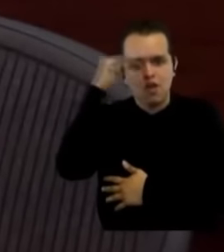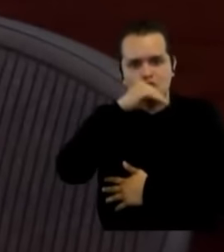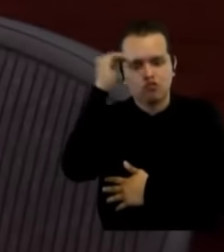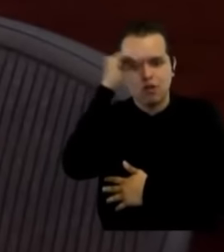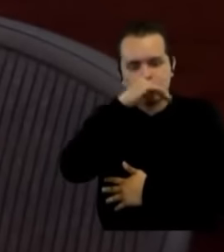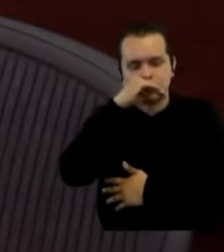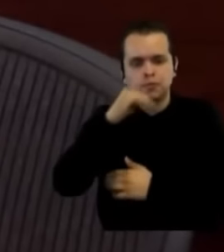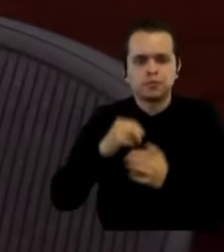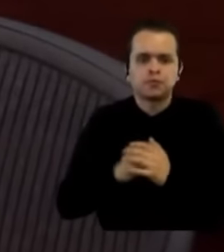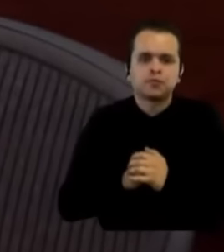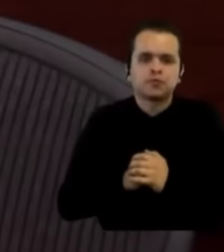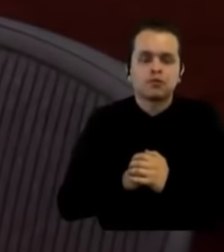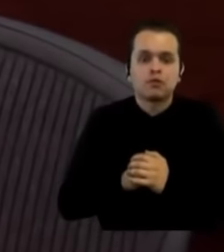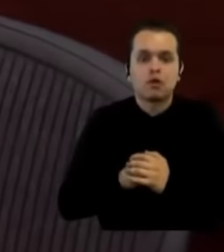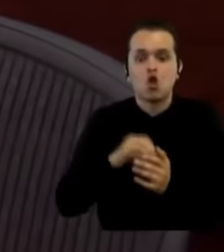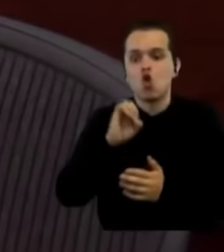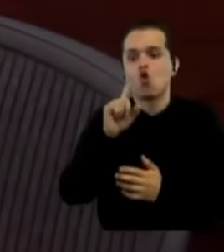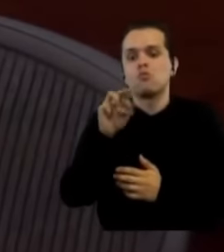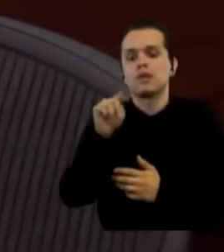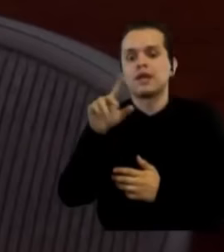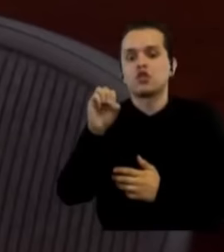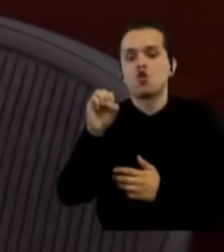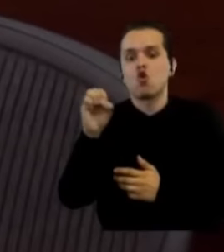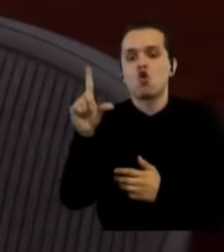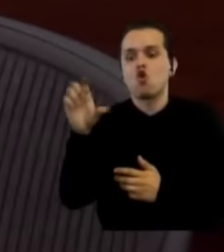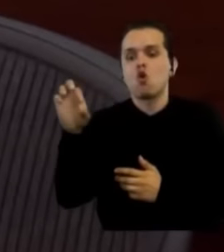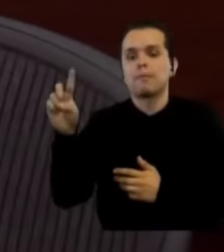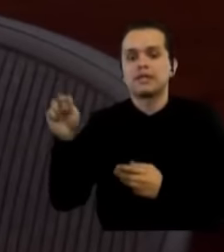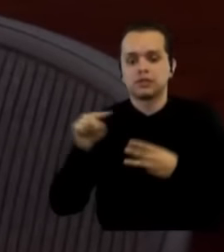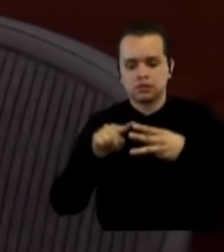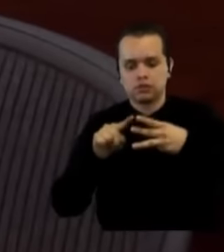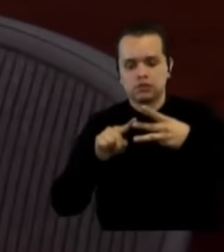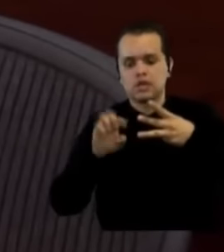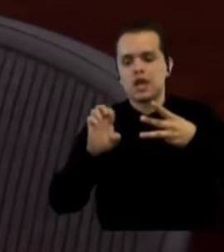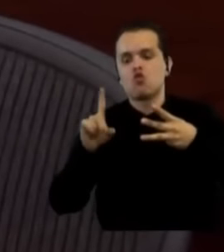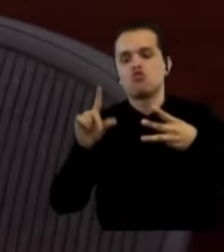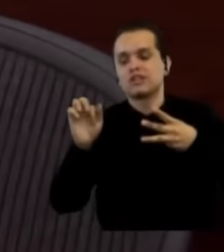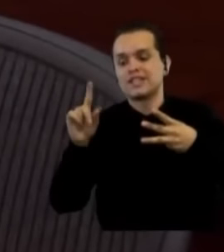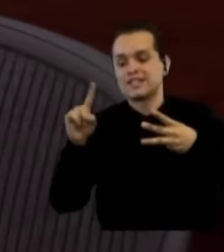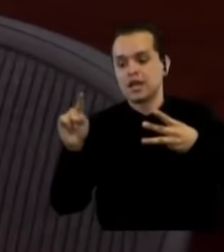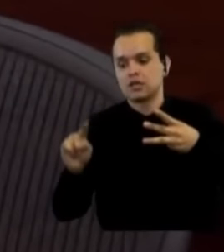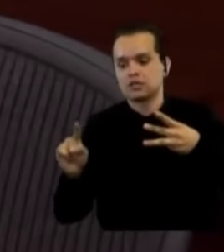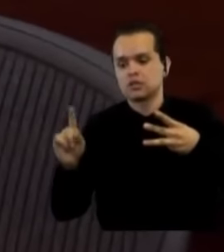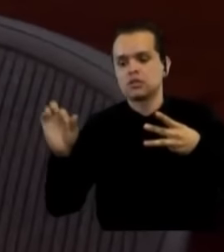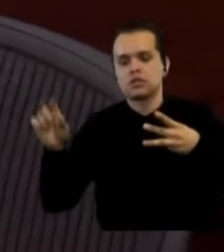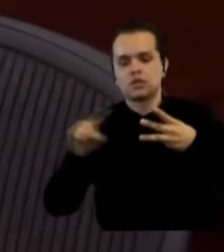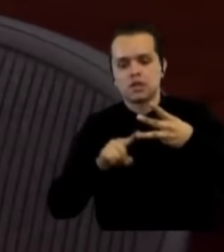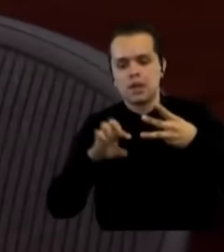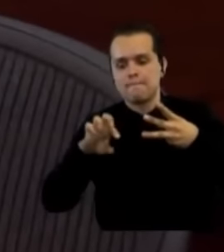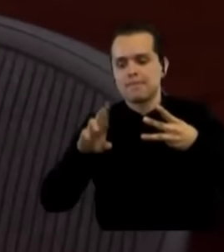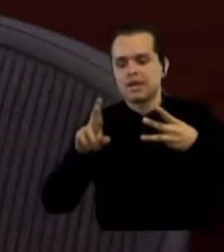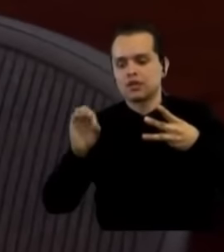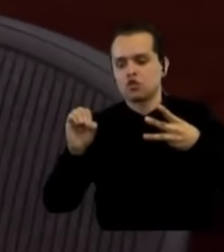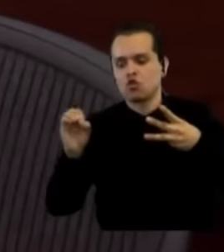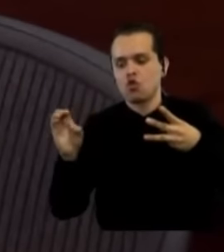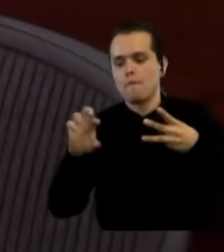Petro: Olmedo López, Euclides Torres y Pedro Contecha.